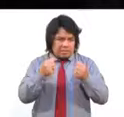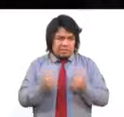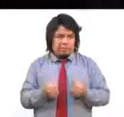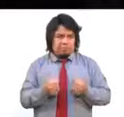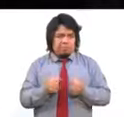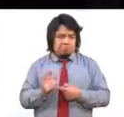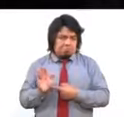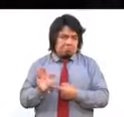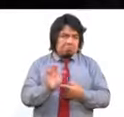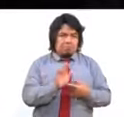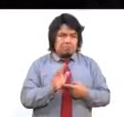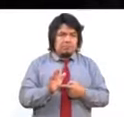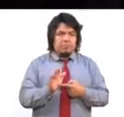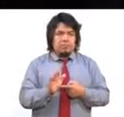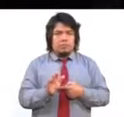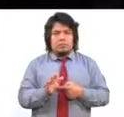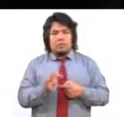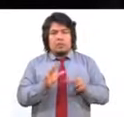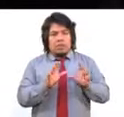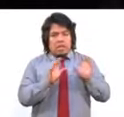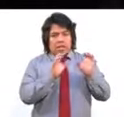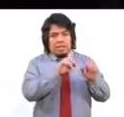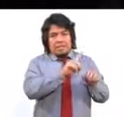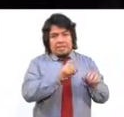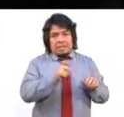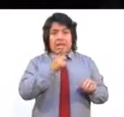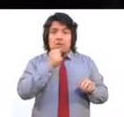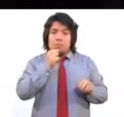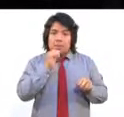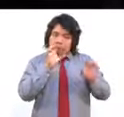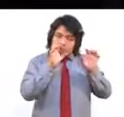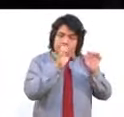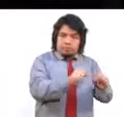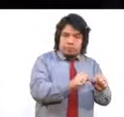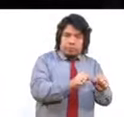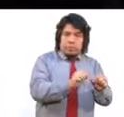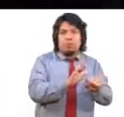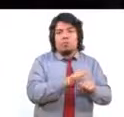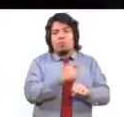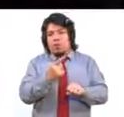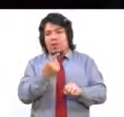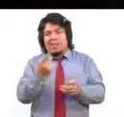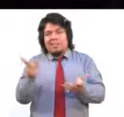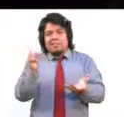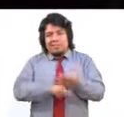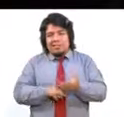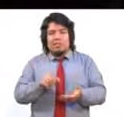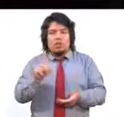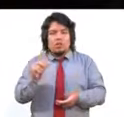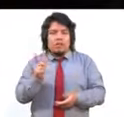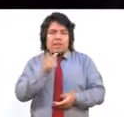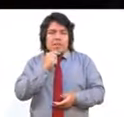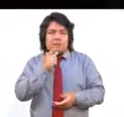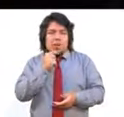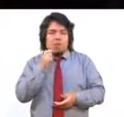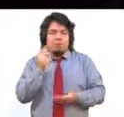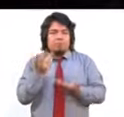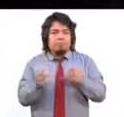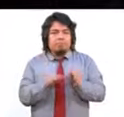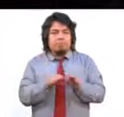expuso que 100 detenciones han habido de policías por denuncias o quejas de violencia. ¿Hasta qué grado